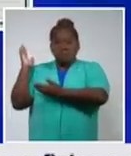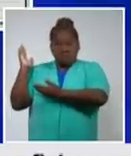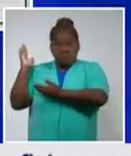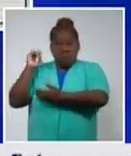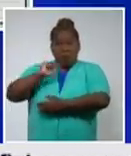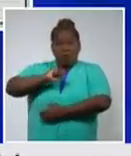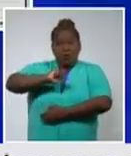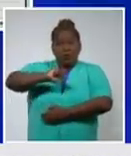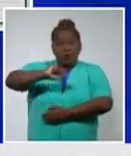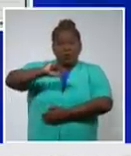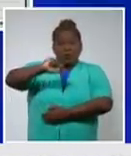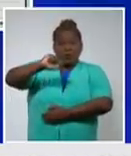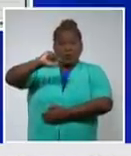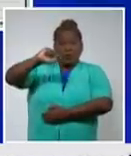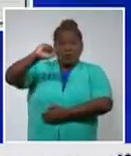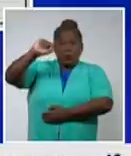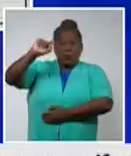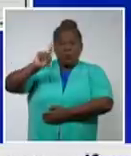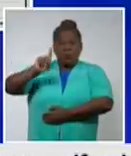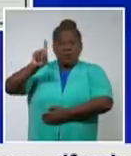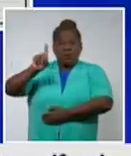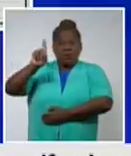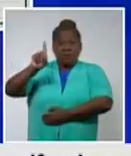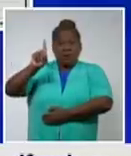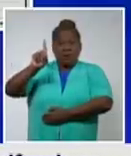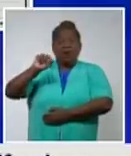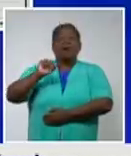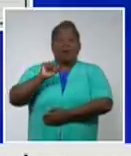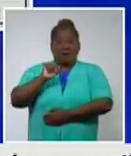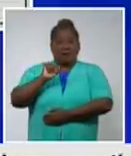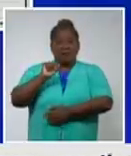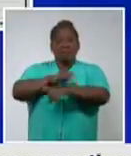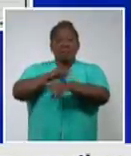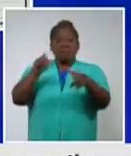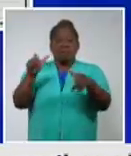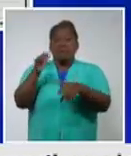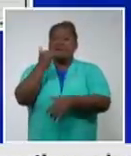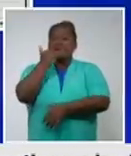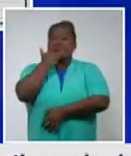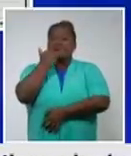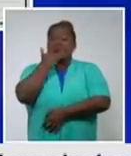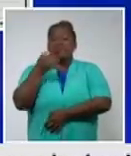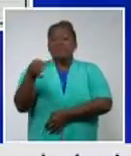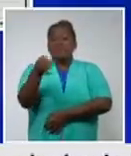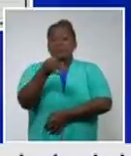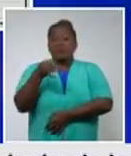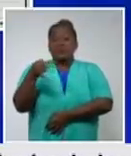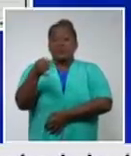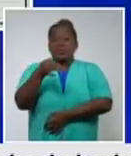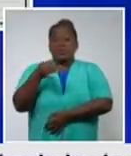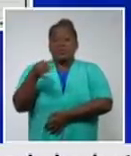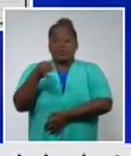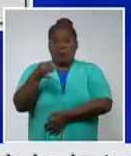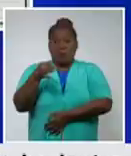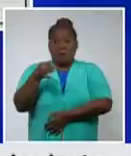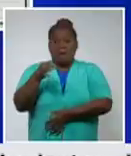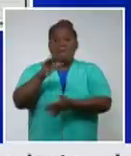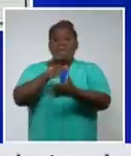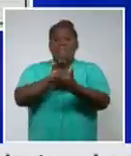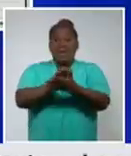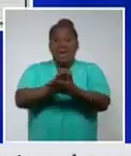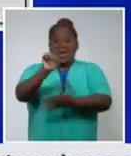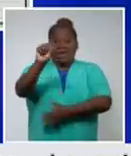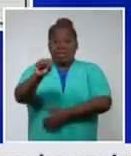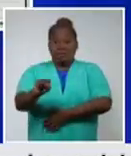incrementando, y con la mayor afectación en el municipio Melena del Sur,